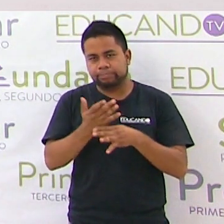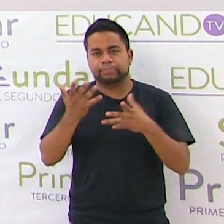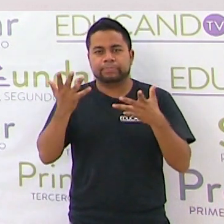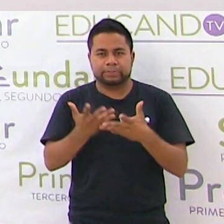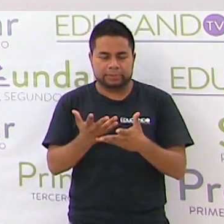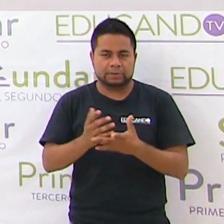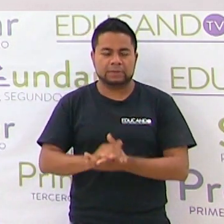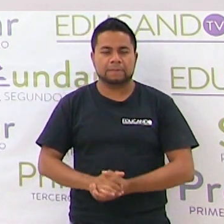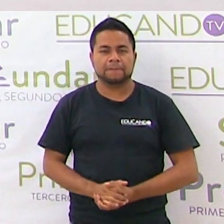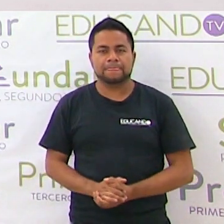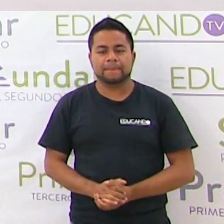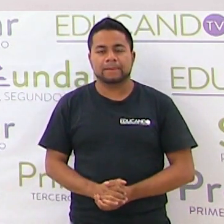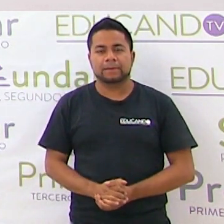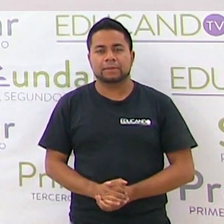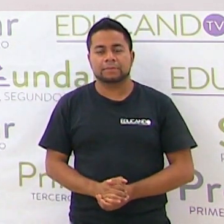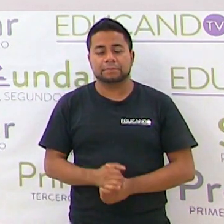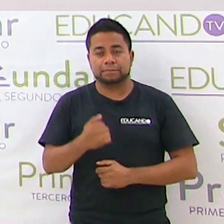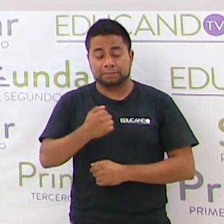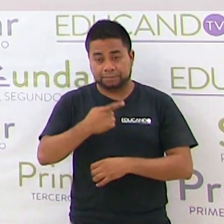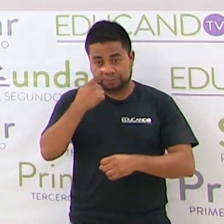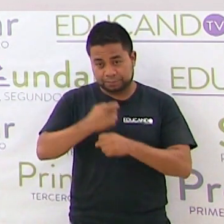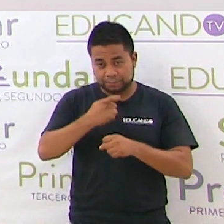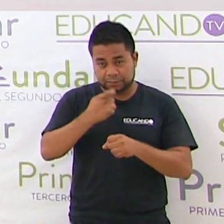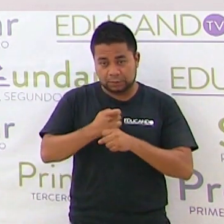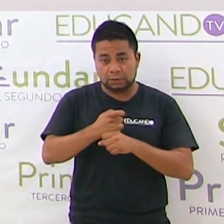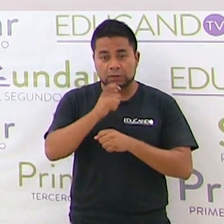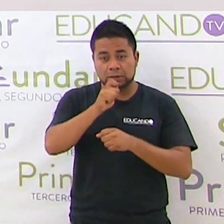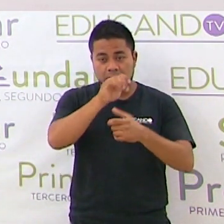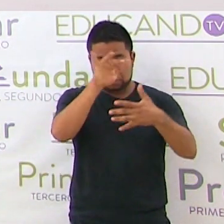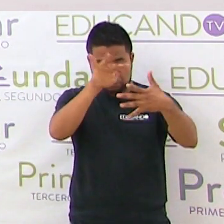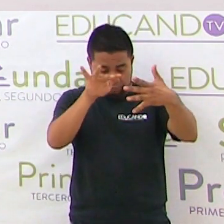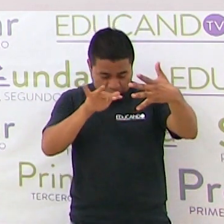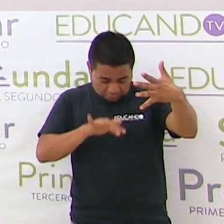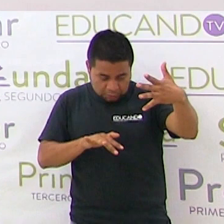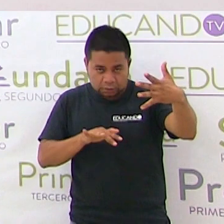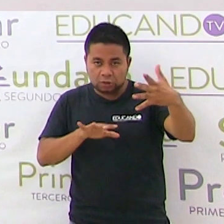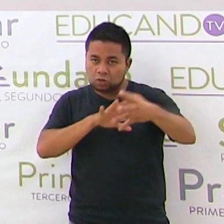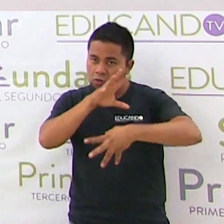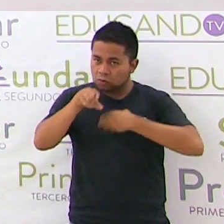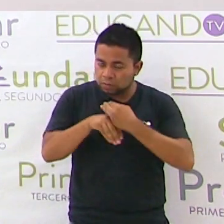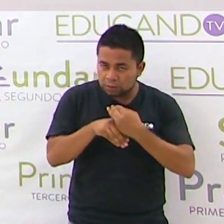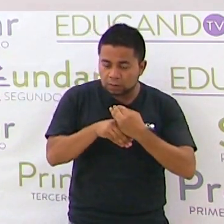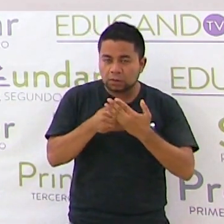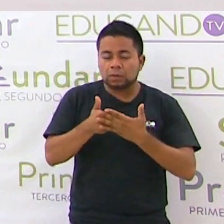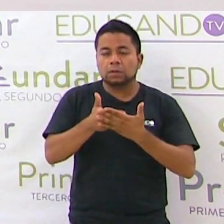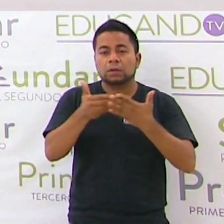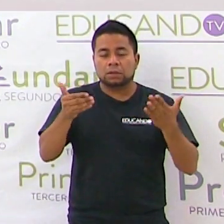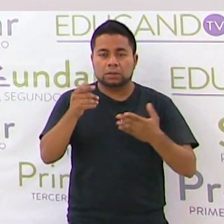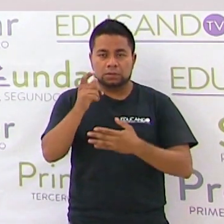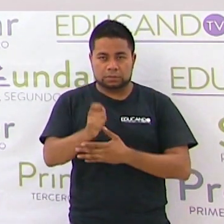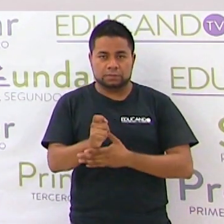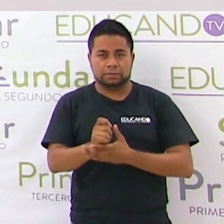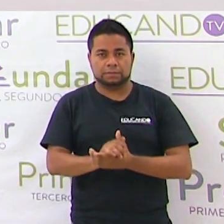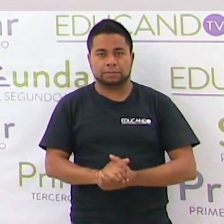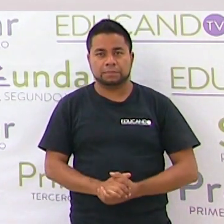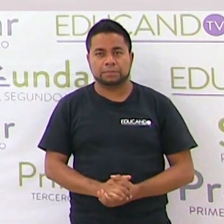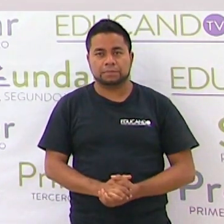hacer a continuación. Lo primero fue leer completamente el escrito. Ahora, lo segundo va a